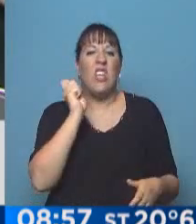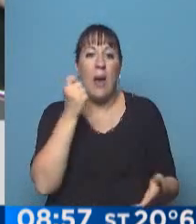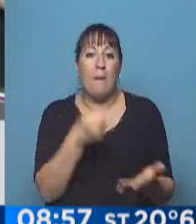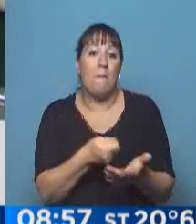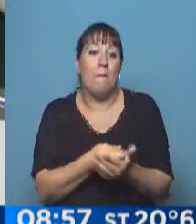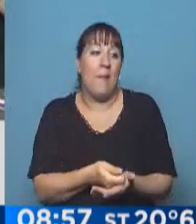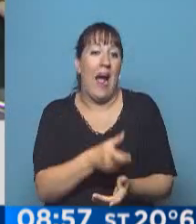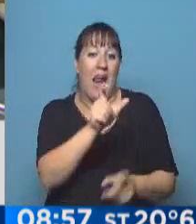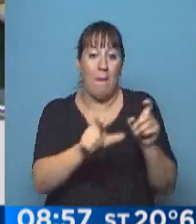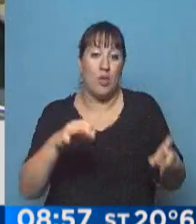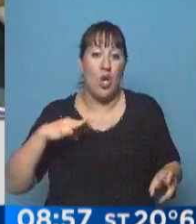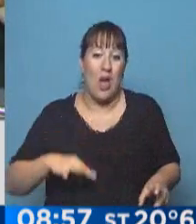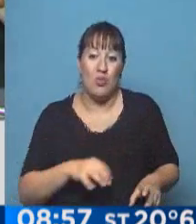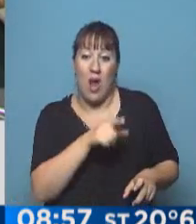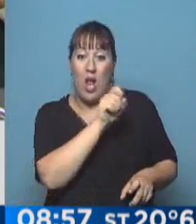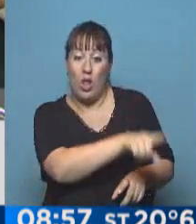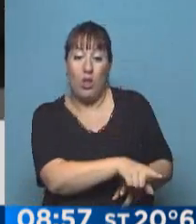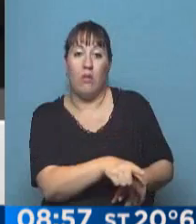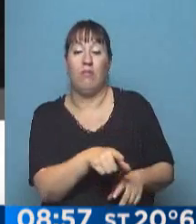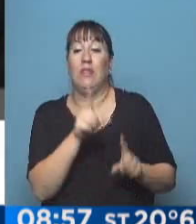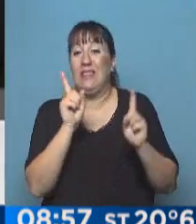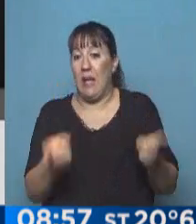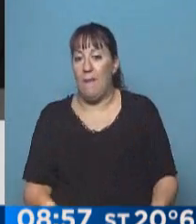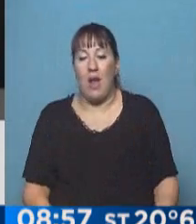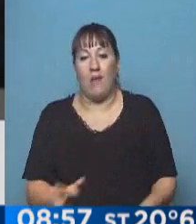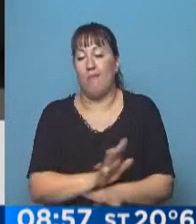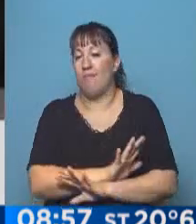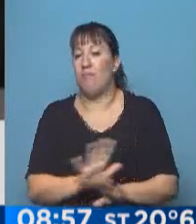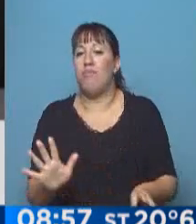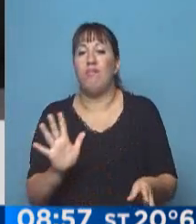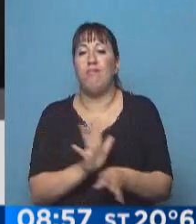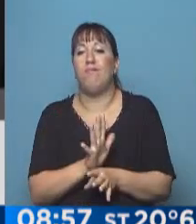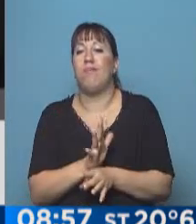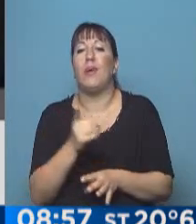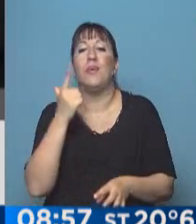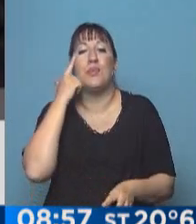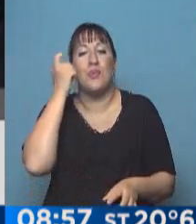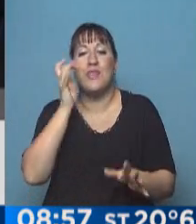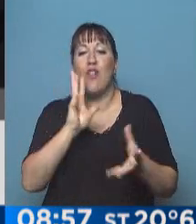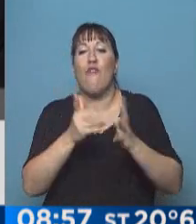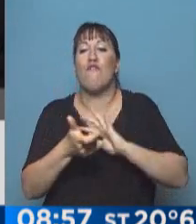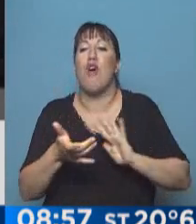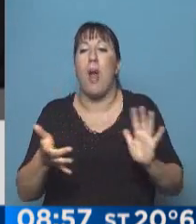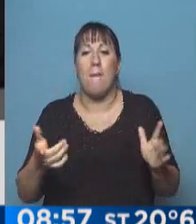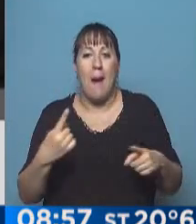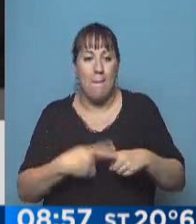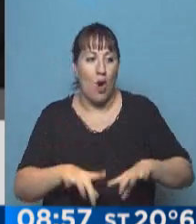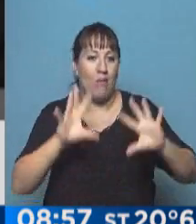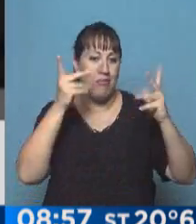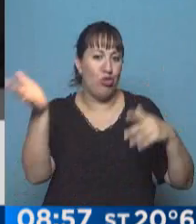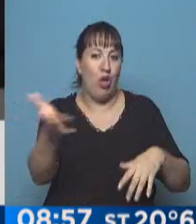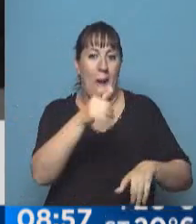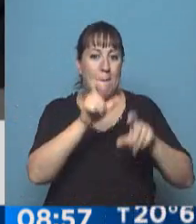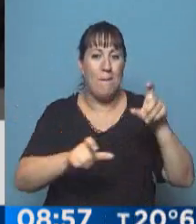esa devaluación, sería políticamente un suicidio porque es por la reacción que esto provocaría. Inclusive él agregó una frase